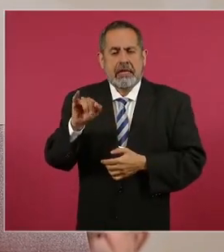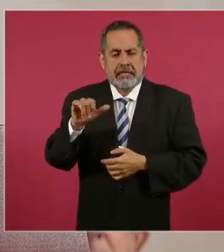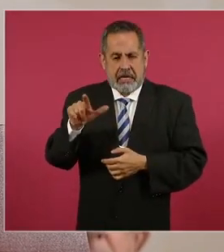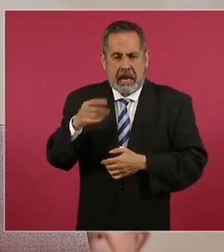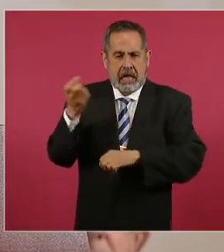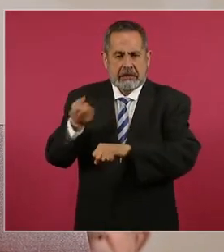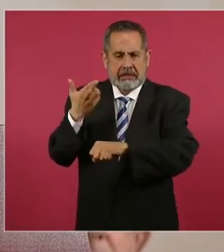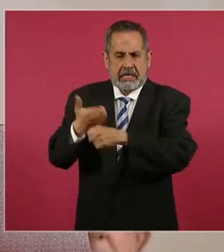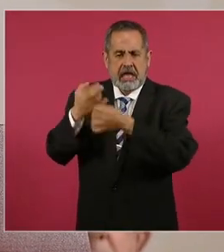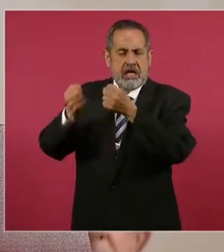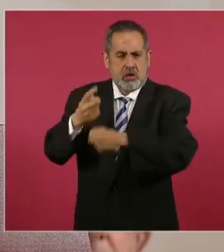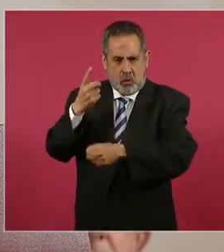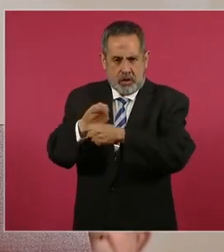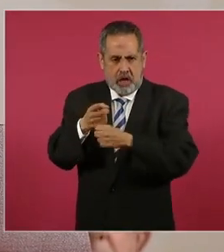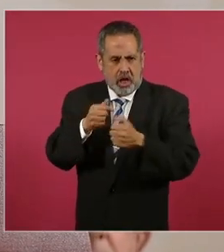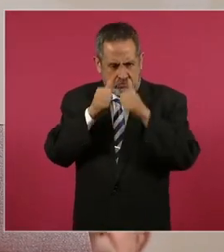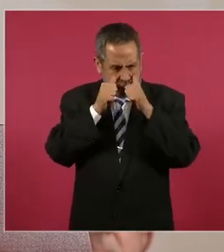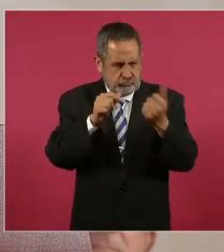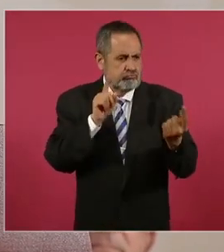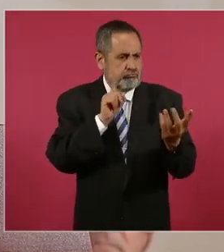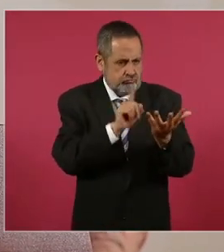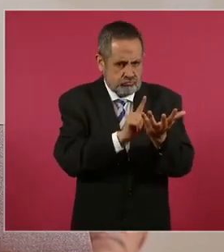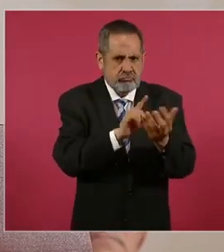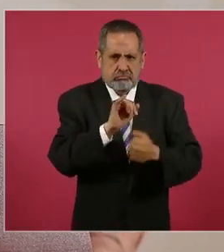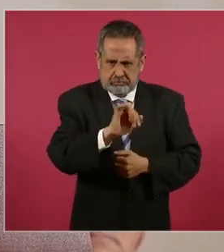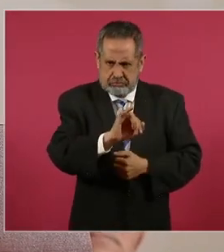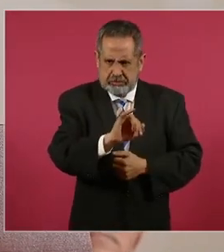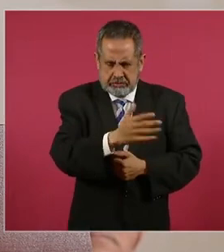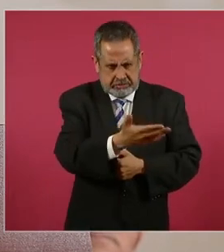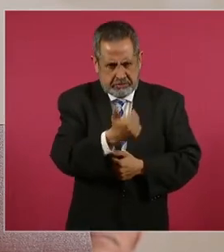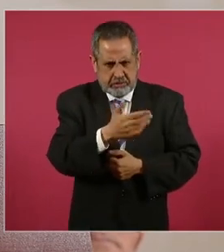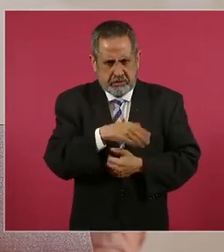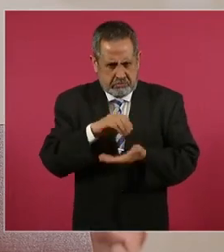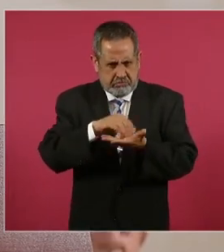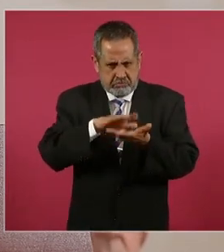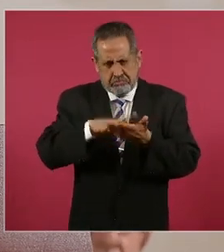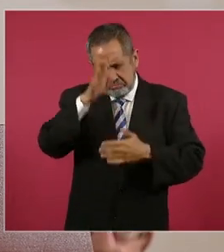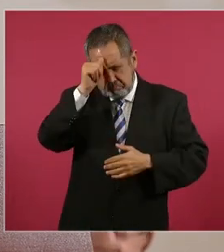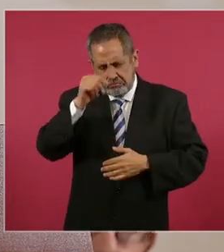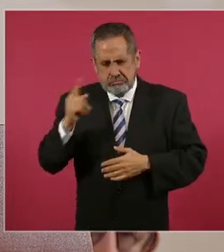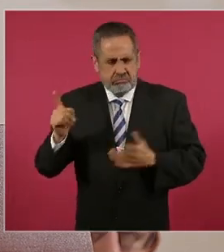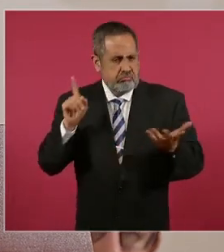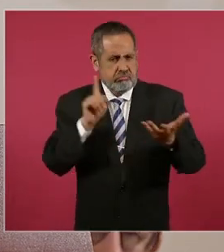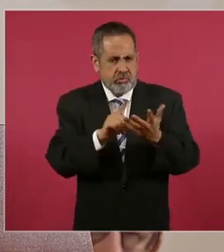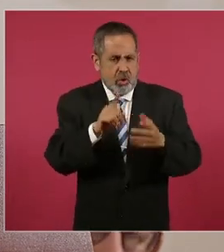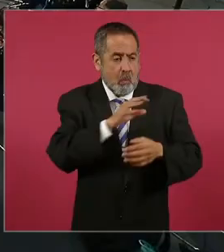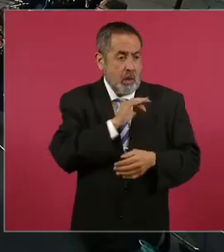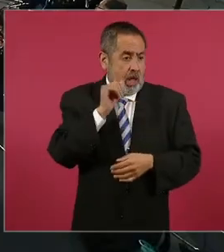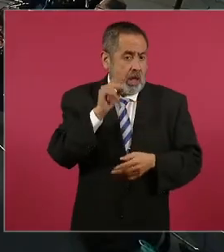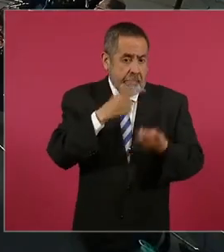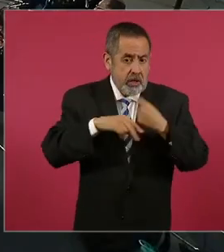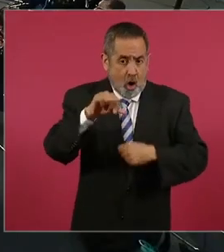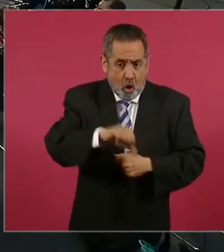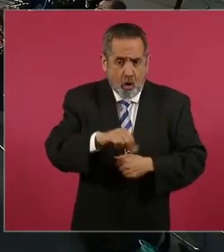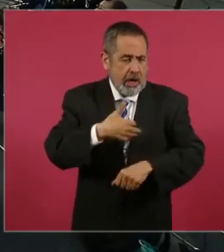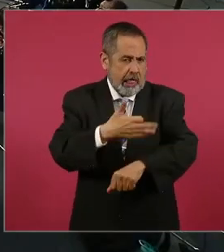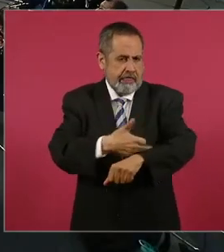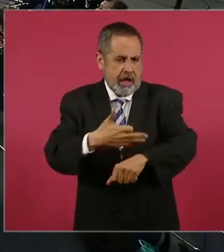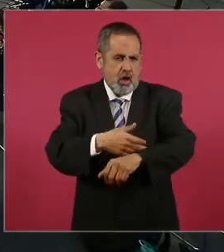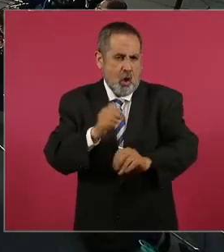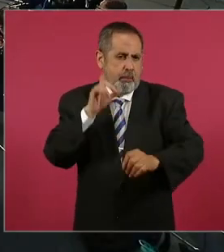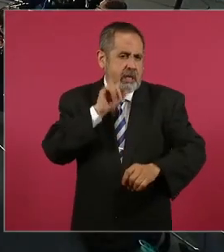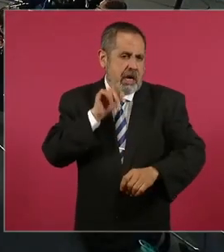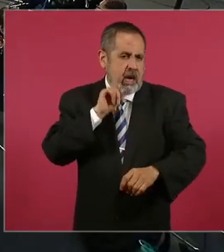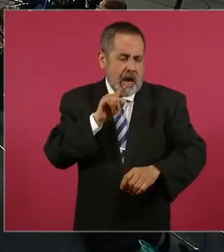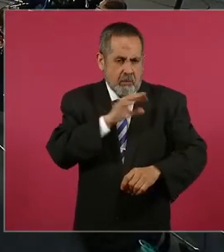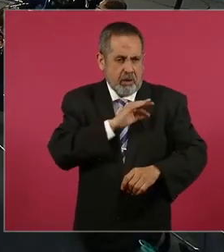secretaria de Seguridad y Protección Ciudadana. Hacemos ese compromiso, si pueden venir hoy en la tarde o mañana.